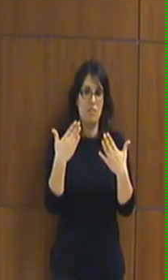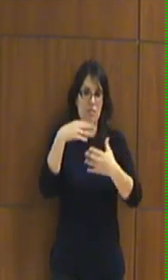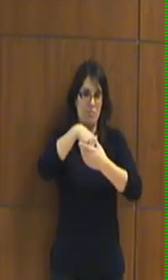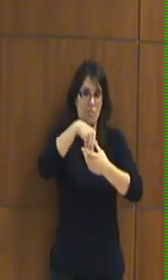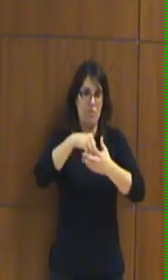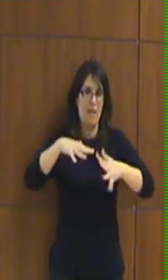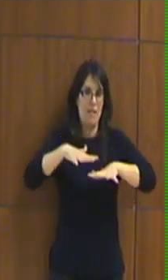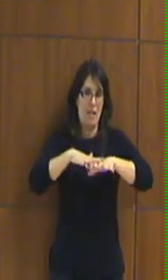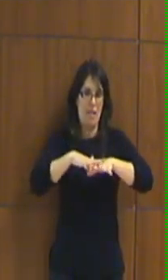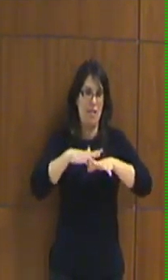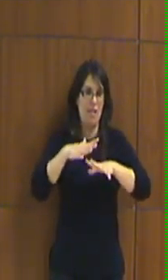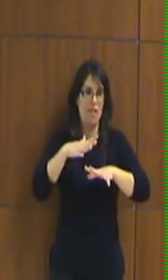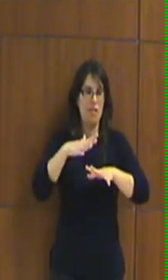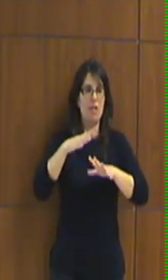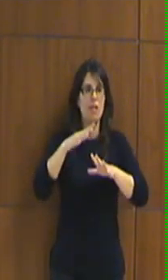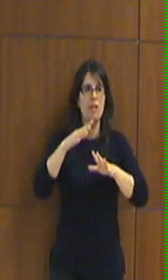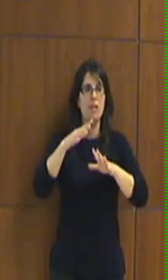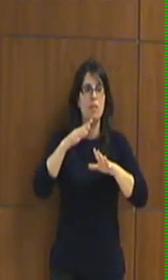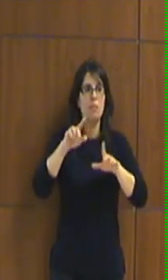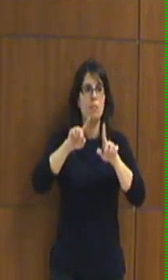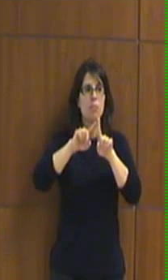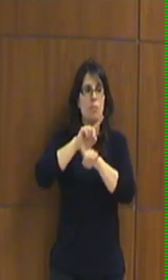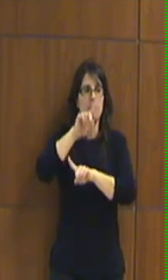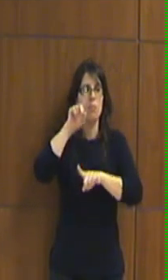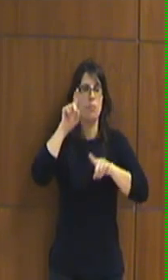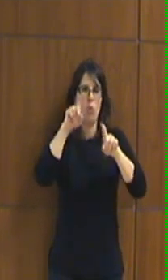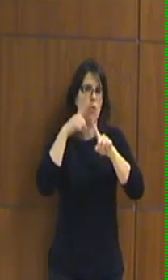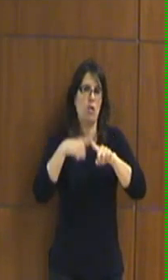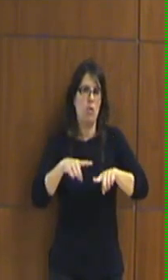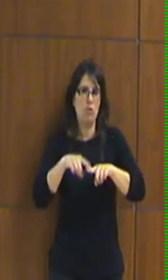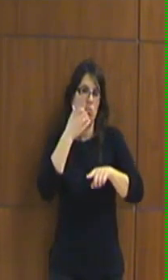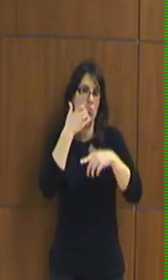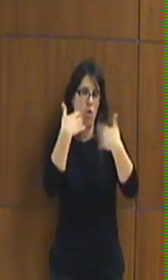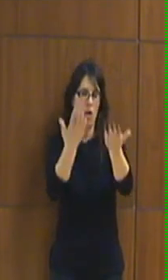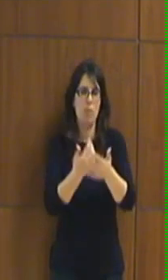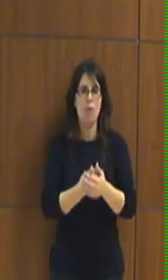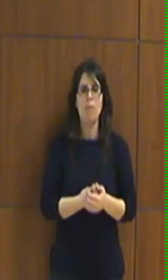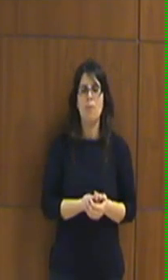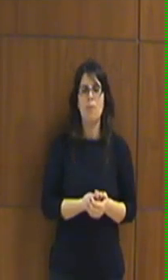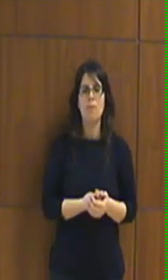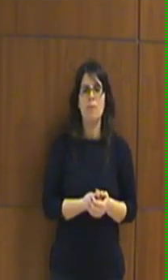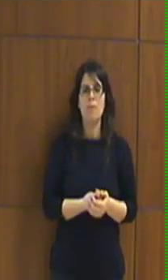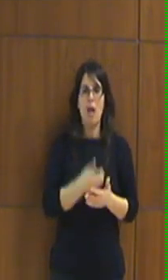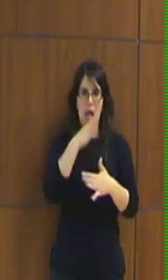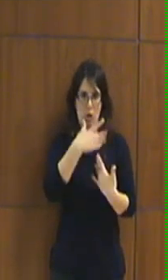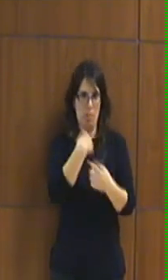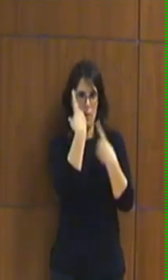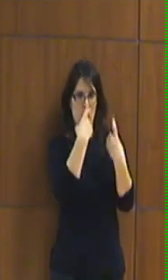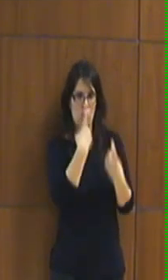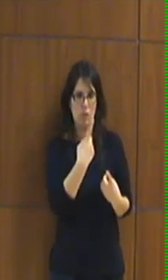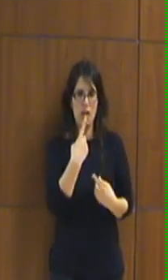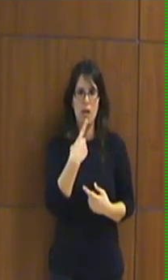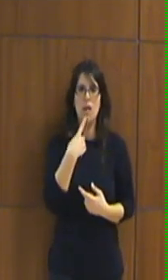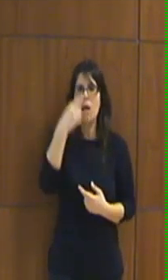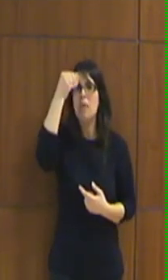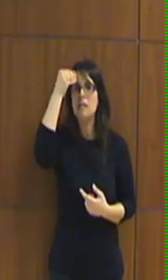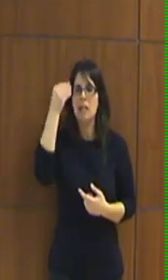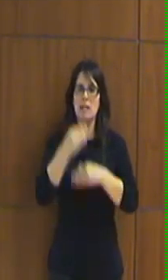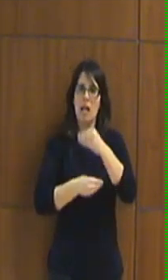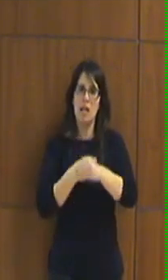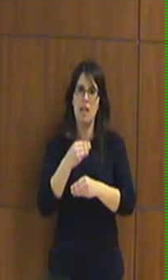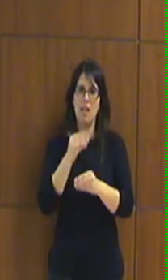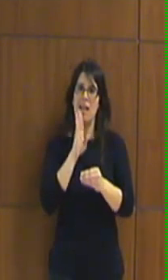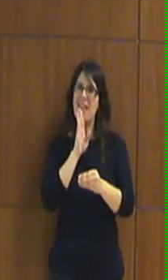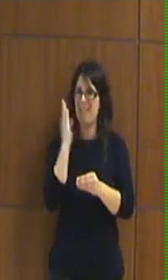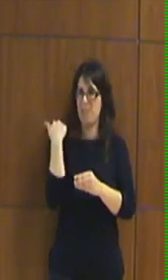cosas, dice bueno, al final entonces, ¿qué pensáis? ¿Que esto se hace por la ley o por el talento,